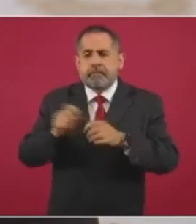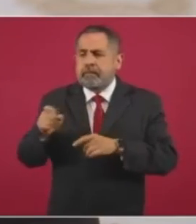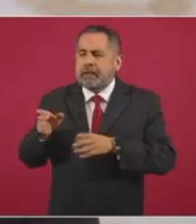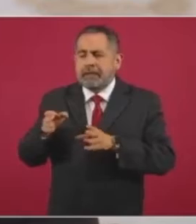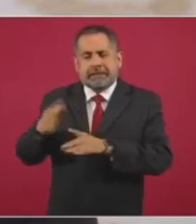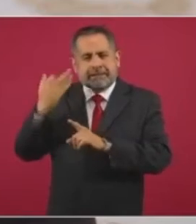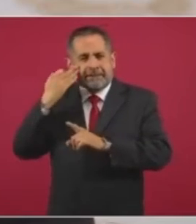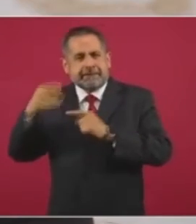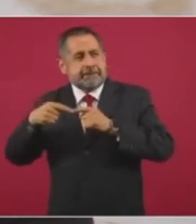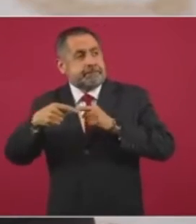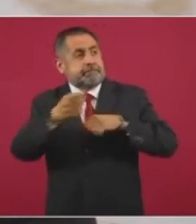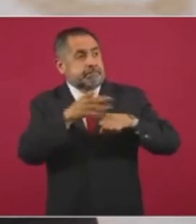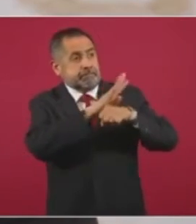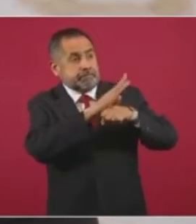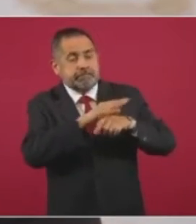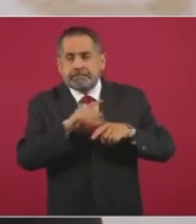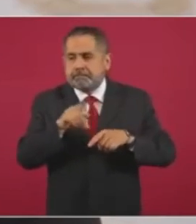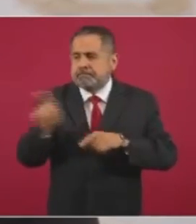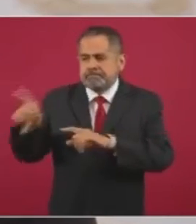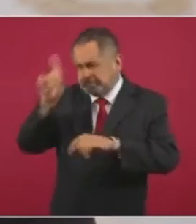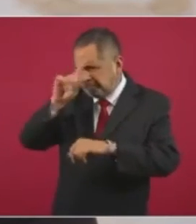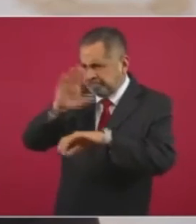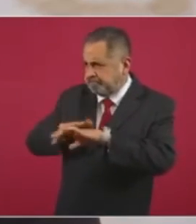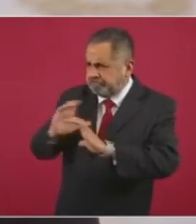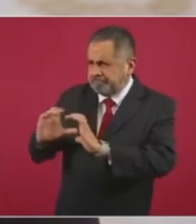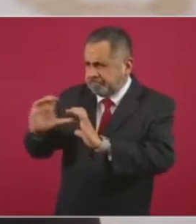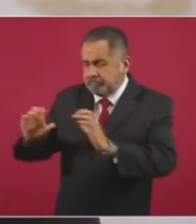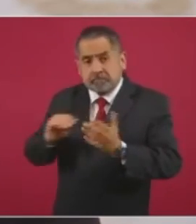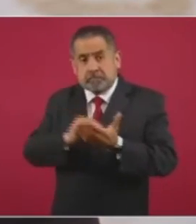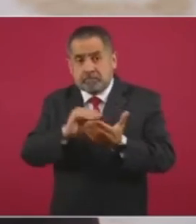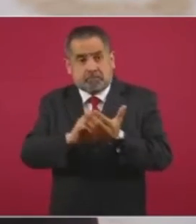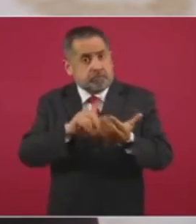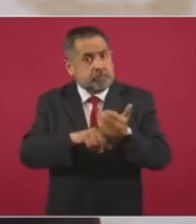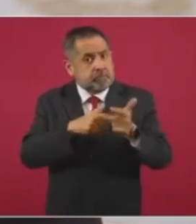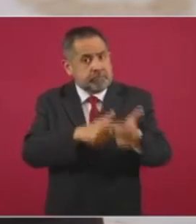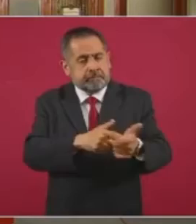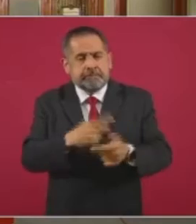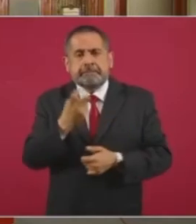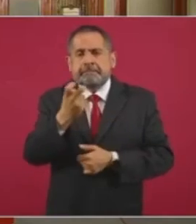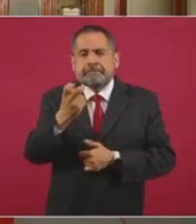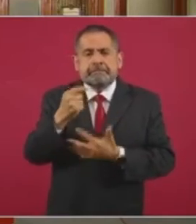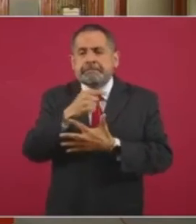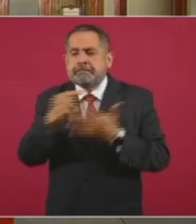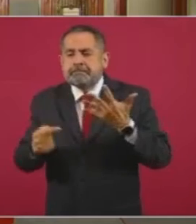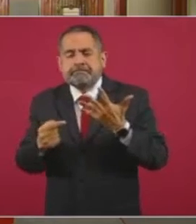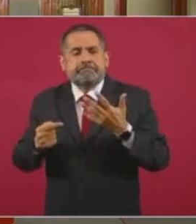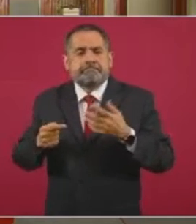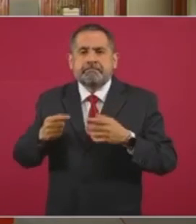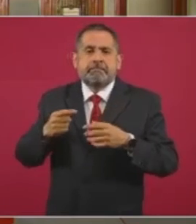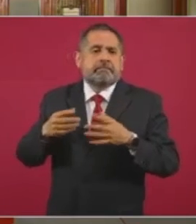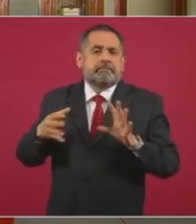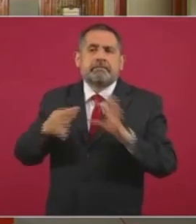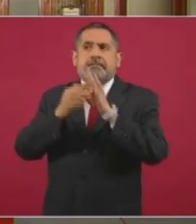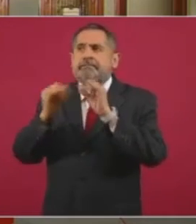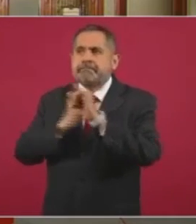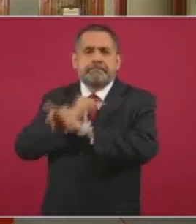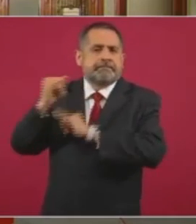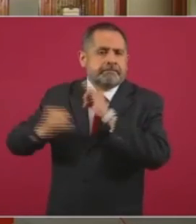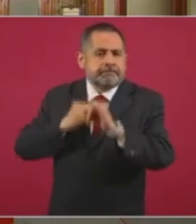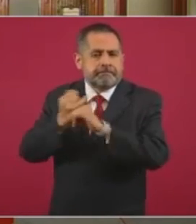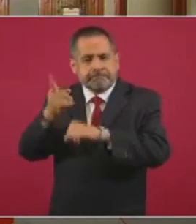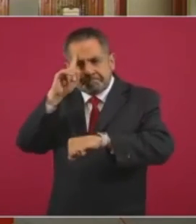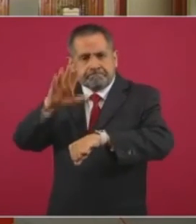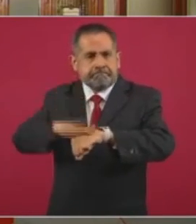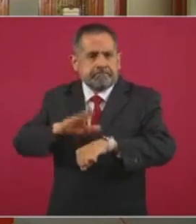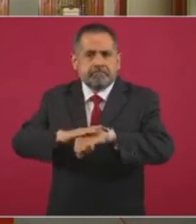la pandemia por SARS-CoV-2. Todos estos elementos están alineados con recomendaciones internacionales, con las recomendaciones